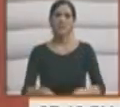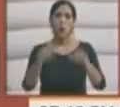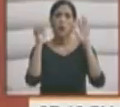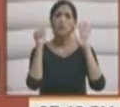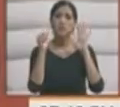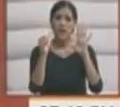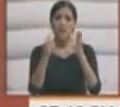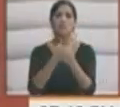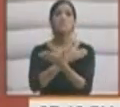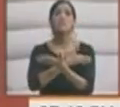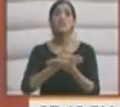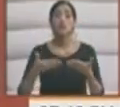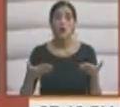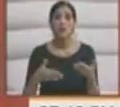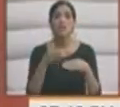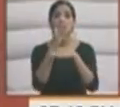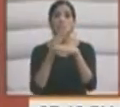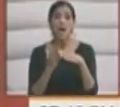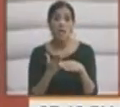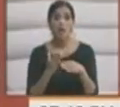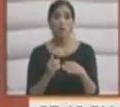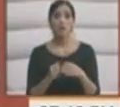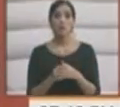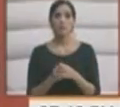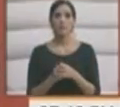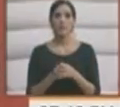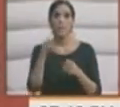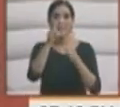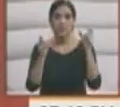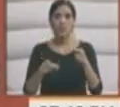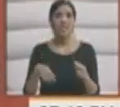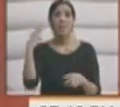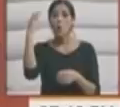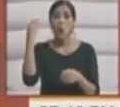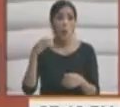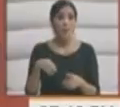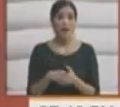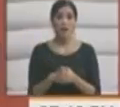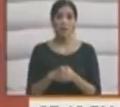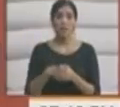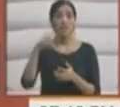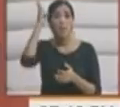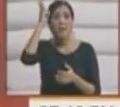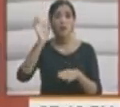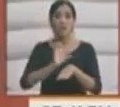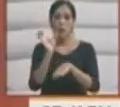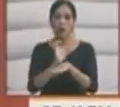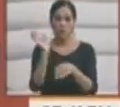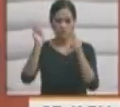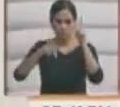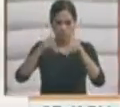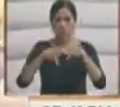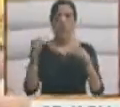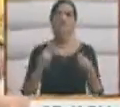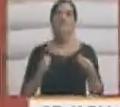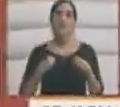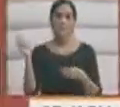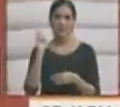6,5 millones de personas de Colombia, de Perú, de Ecuador, que viven en Venezuela.